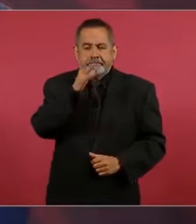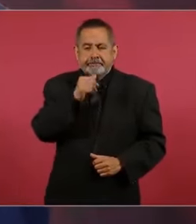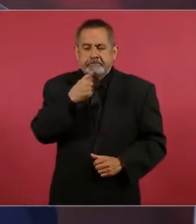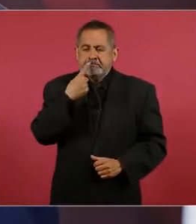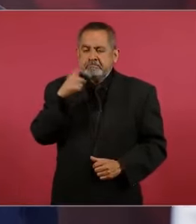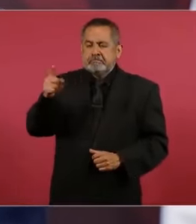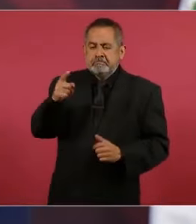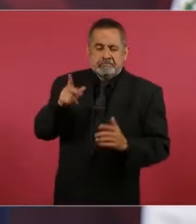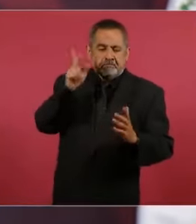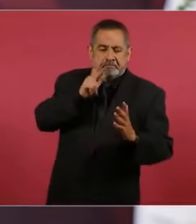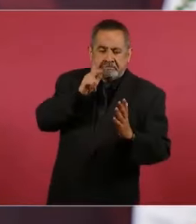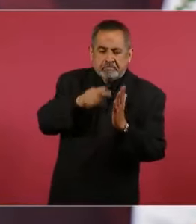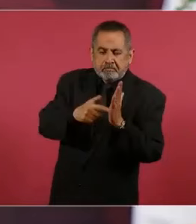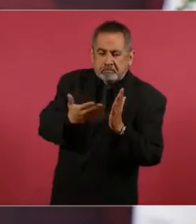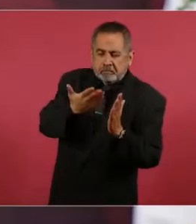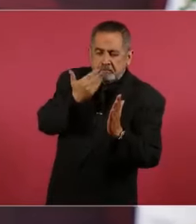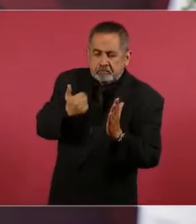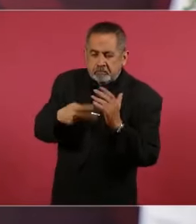acusar si no hay pruebas.